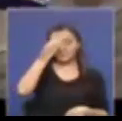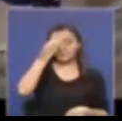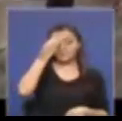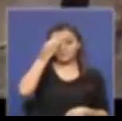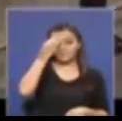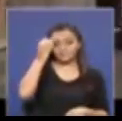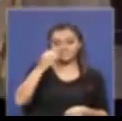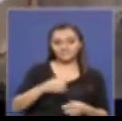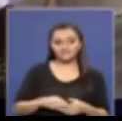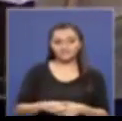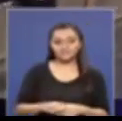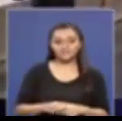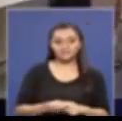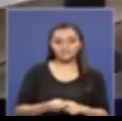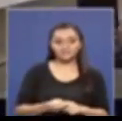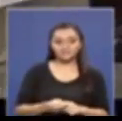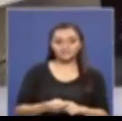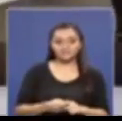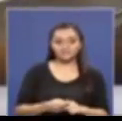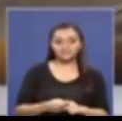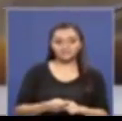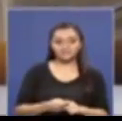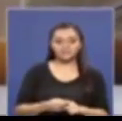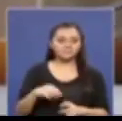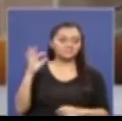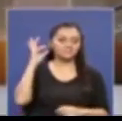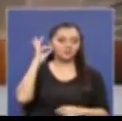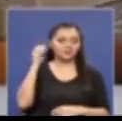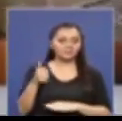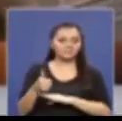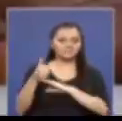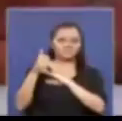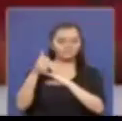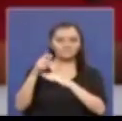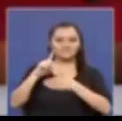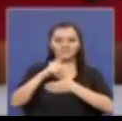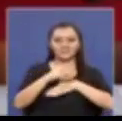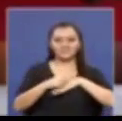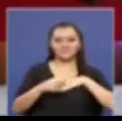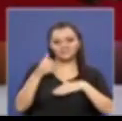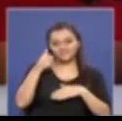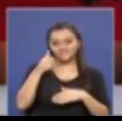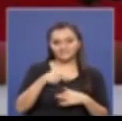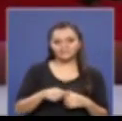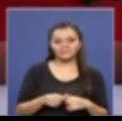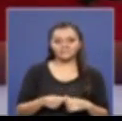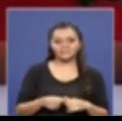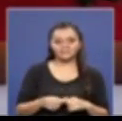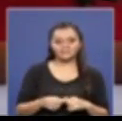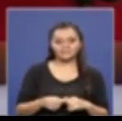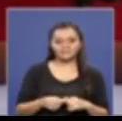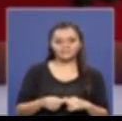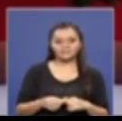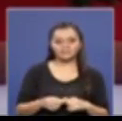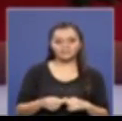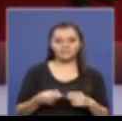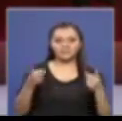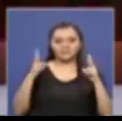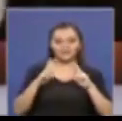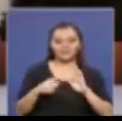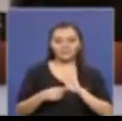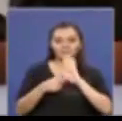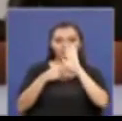amiga Michelle Bachelet. Esas mujeres extraordinarias que tiene Latinoamérica, ¿no? Que en eso está también dando ejemplo al